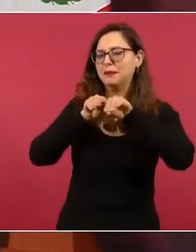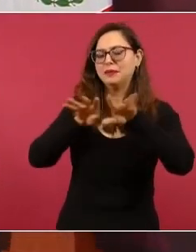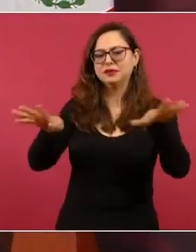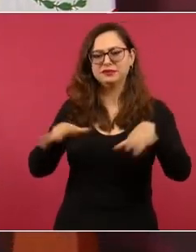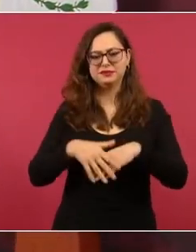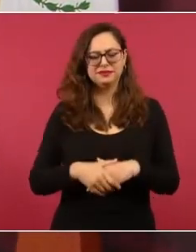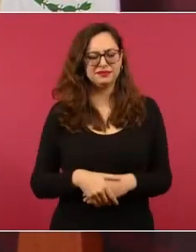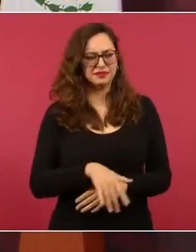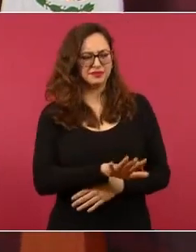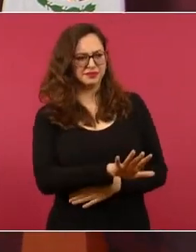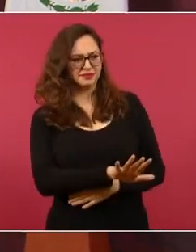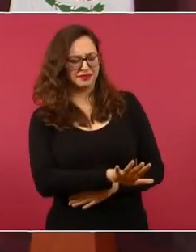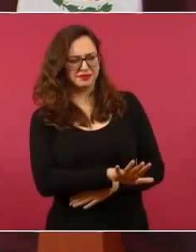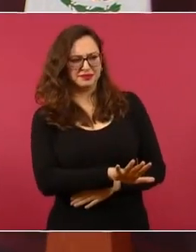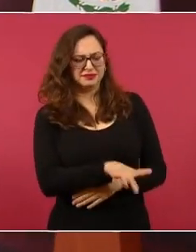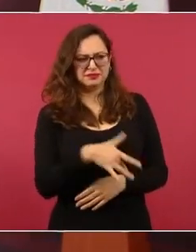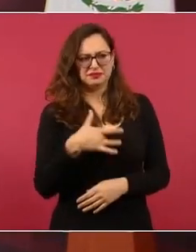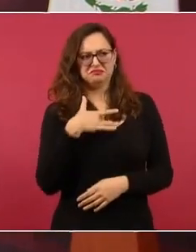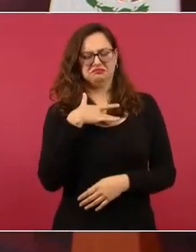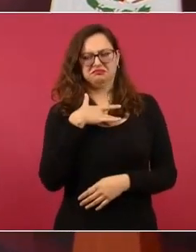Pues la decisión también tiene que ver